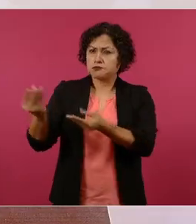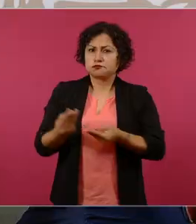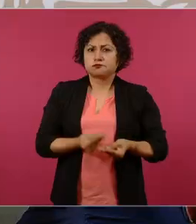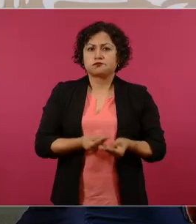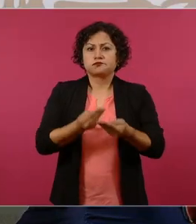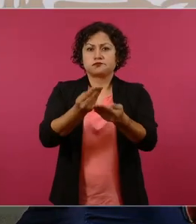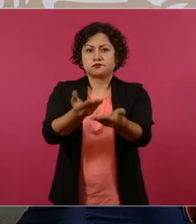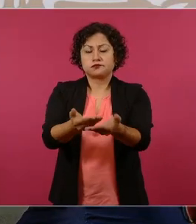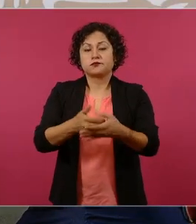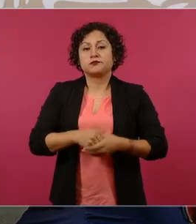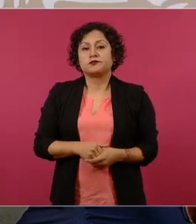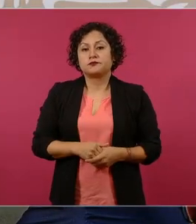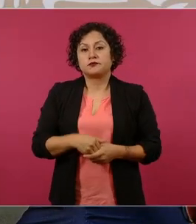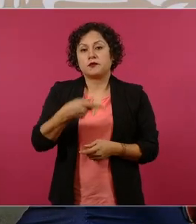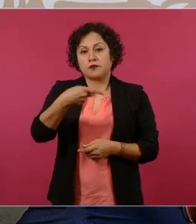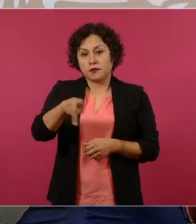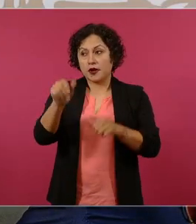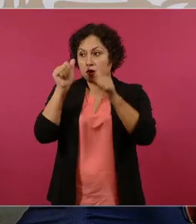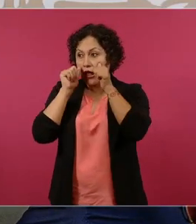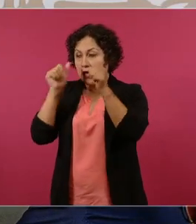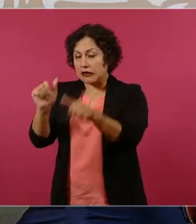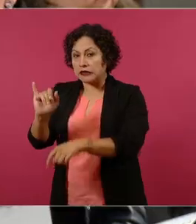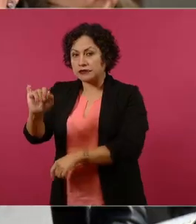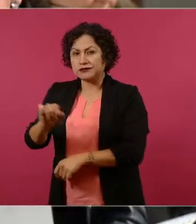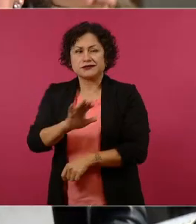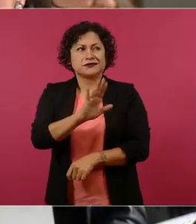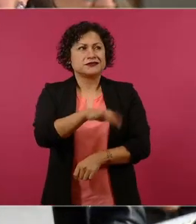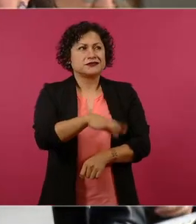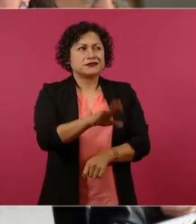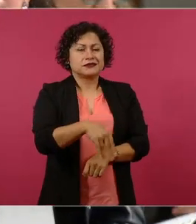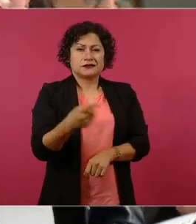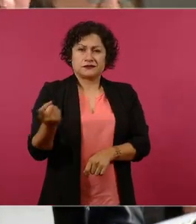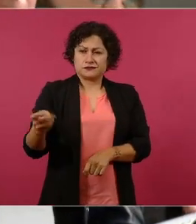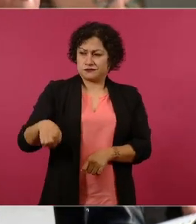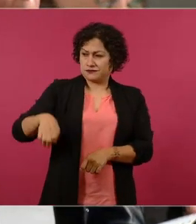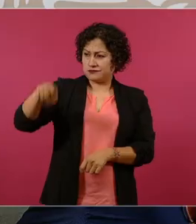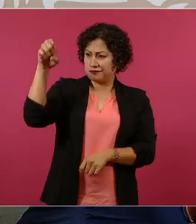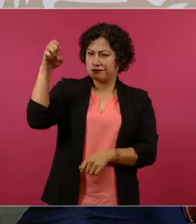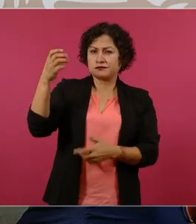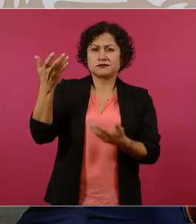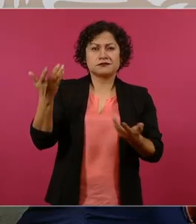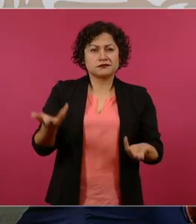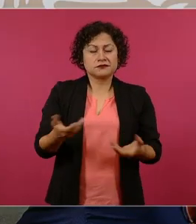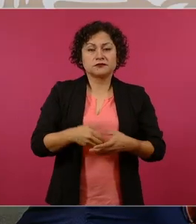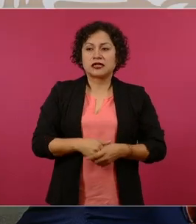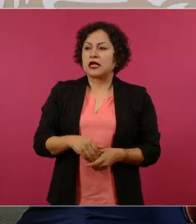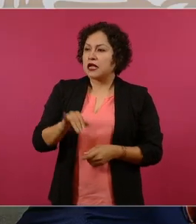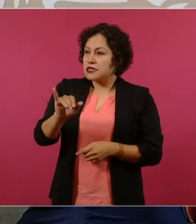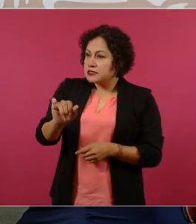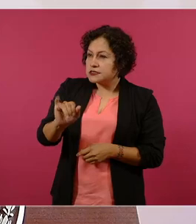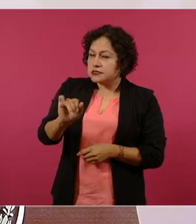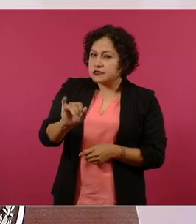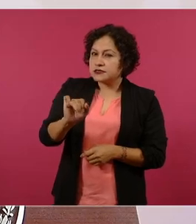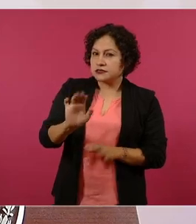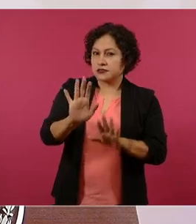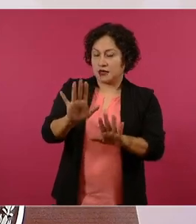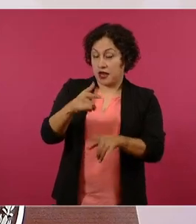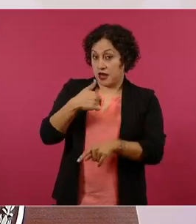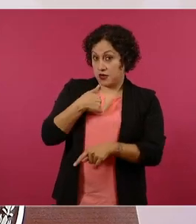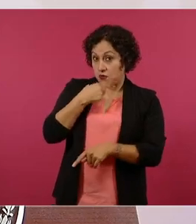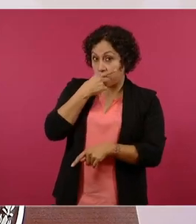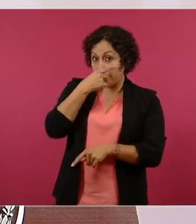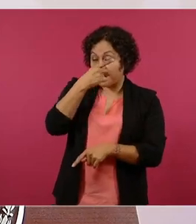pero sí se está atendiendo porque son personas de la tercera edad presidente sí sí sí sí y decirte también nada más